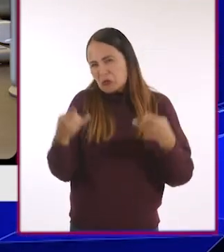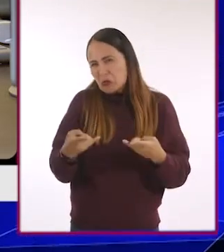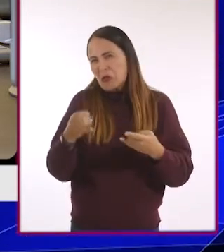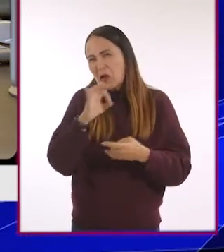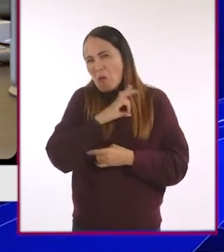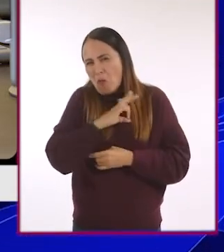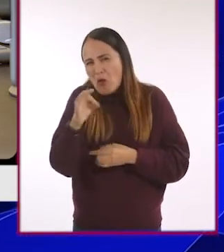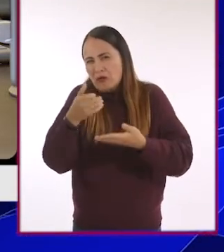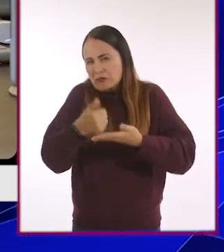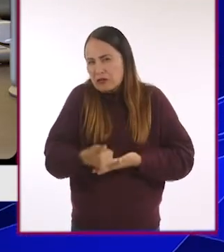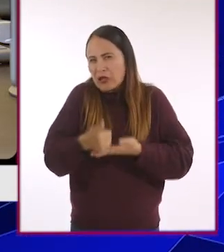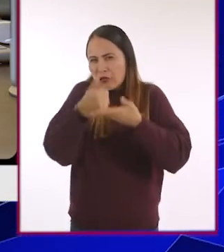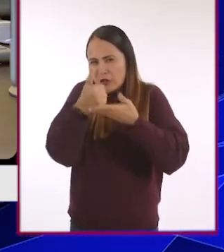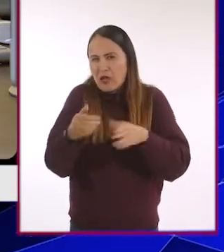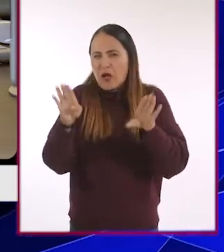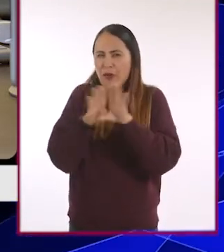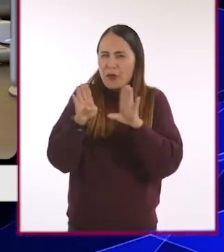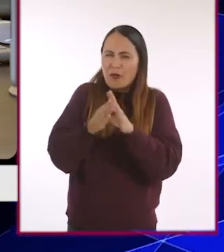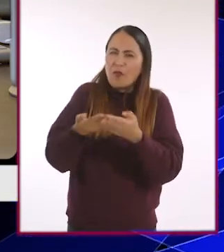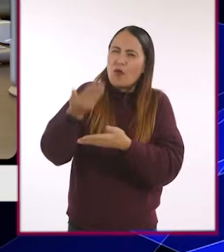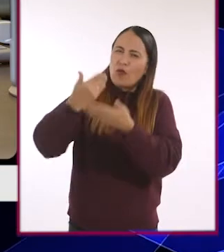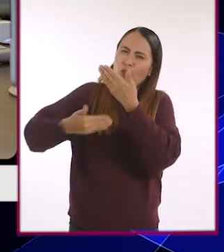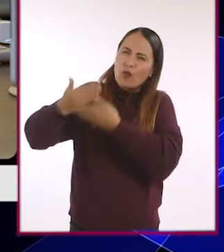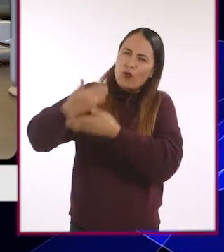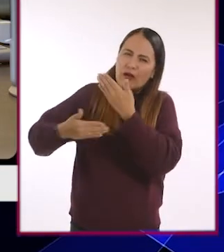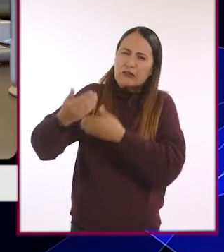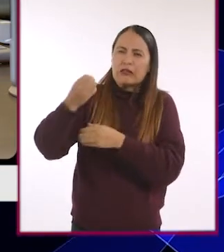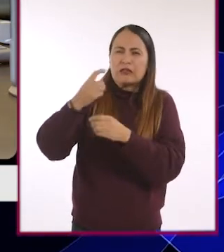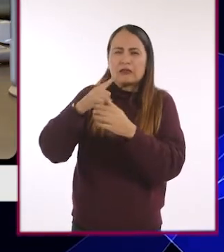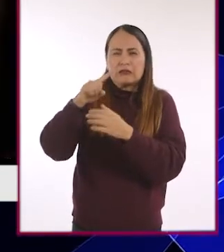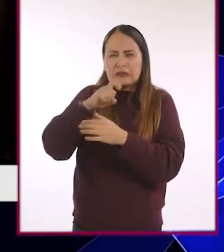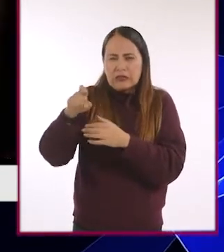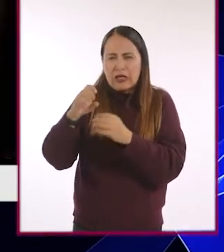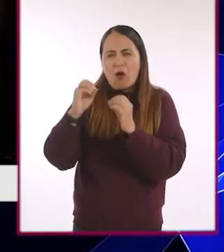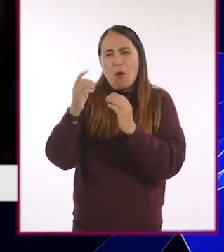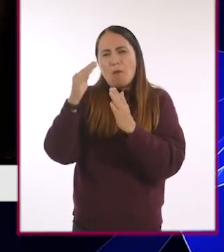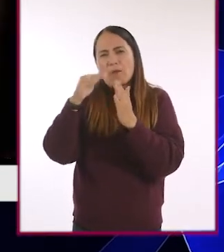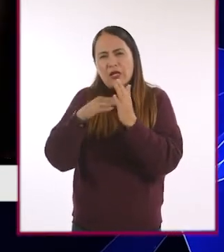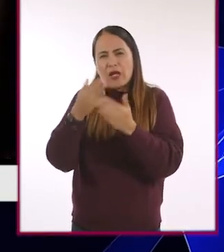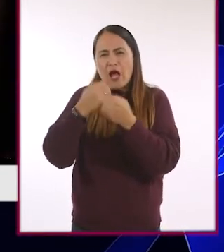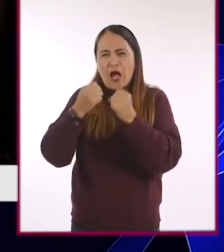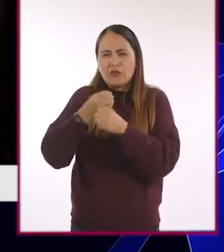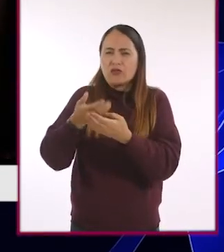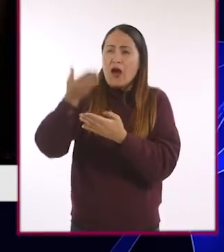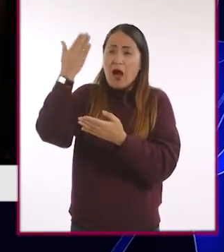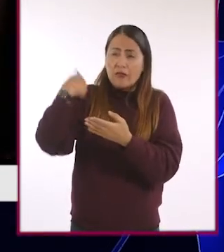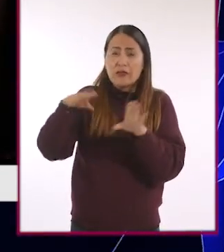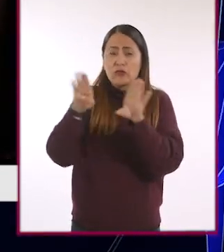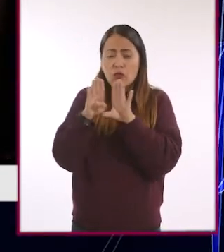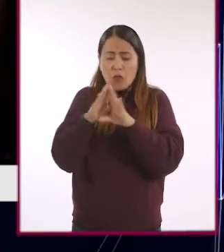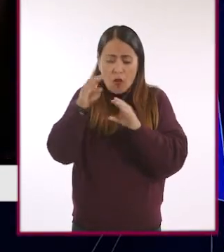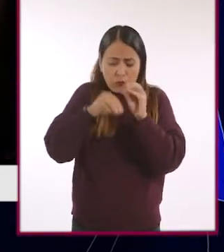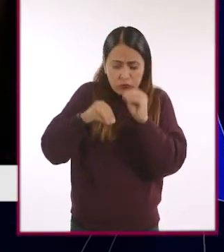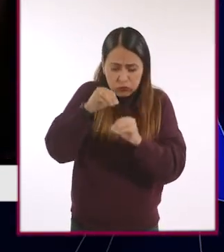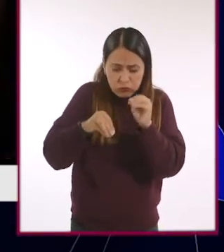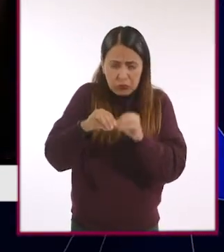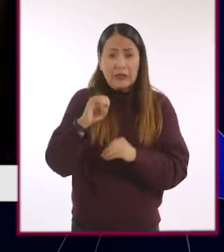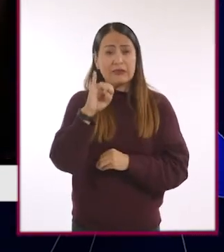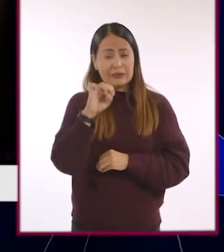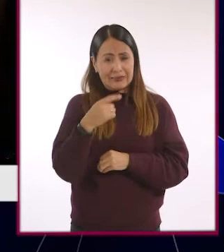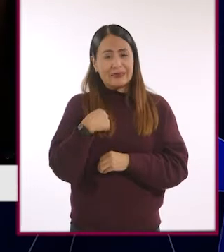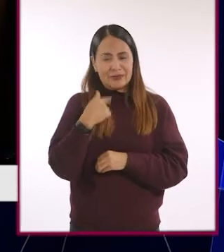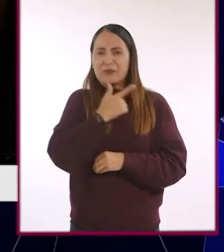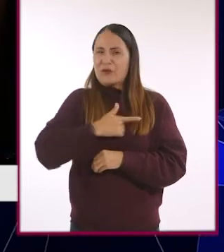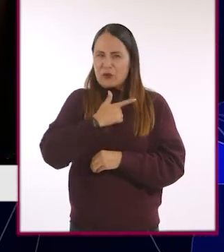queremos recrear cómo eran las condiciones hace cientos o miles de años. Exacto, sí, he trabajado en proyectos de época que me gustan mucho,